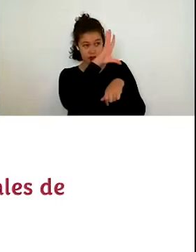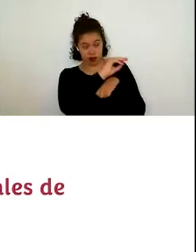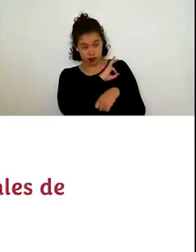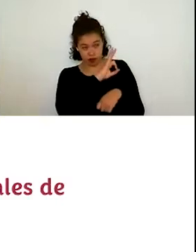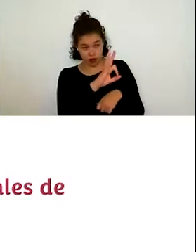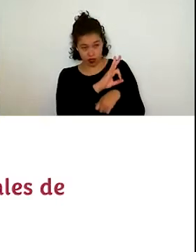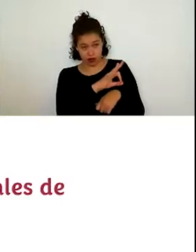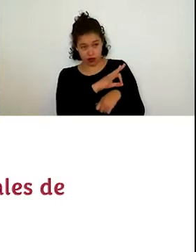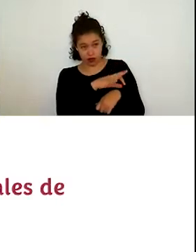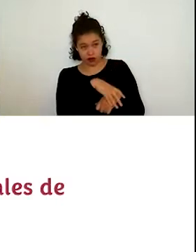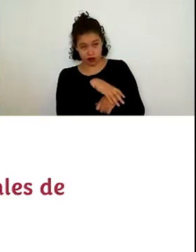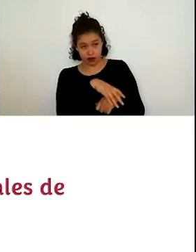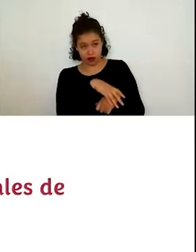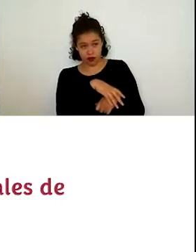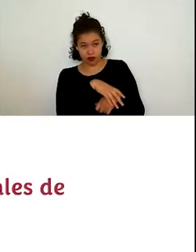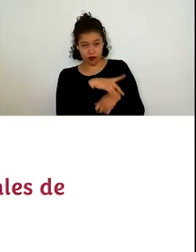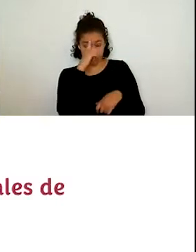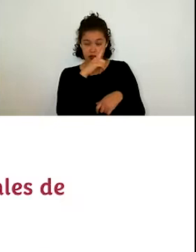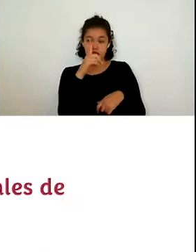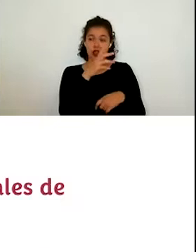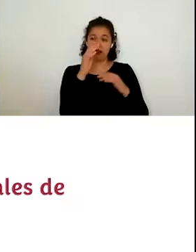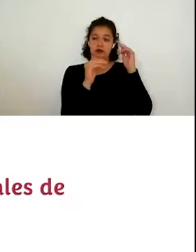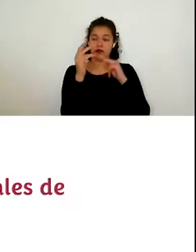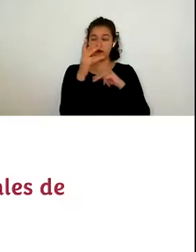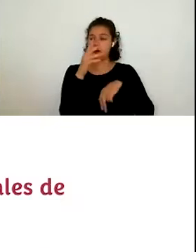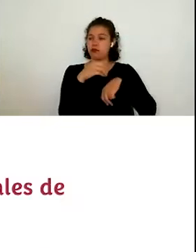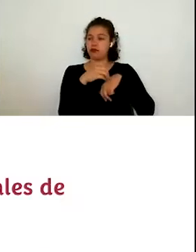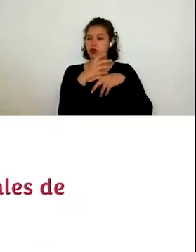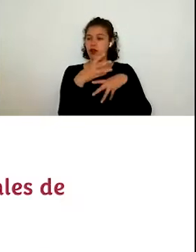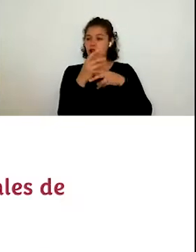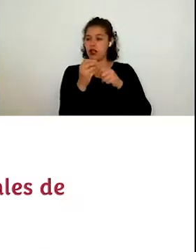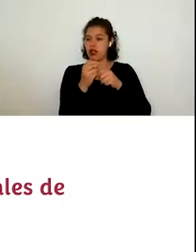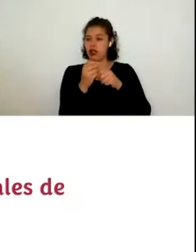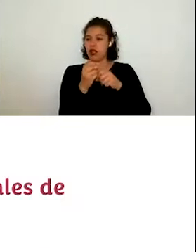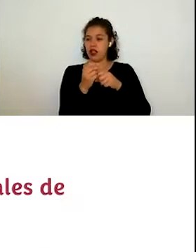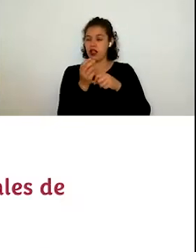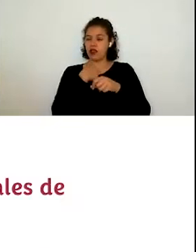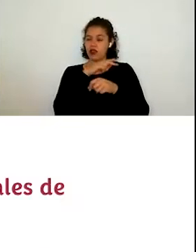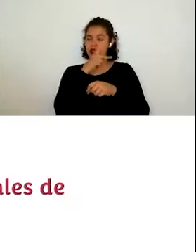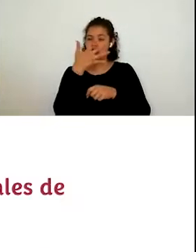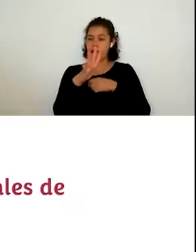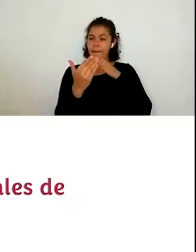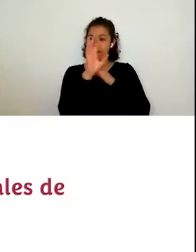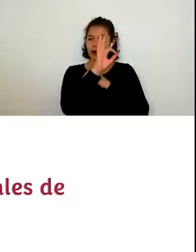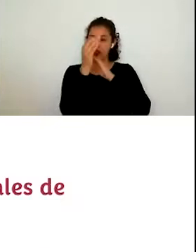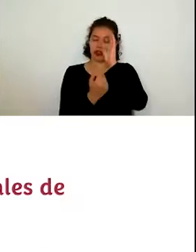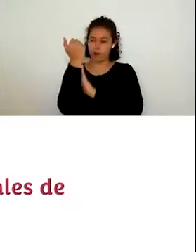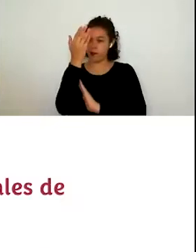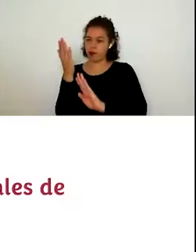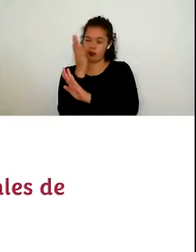de lo que llegaron a invertir o a gastar es superior al 10% de lo que hayan